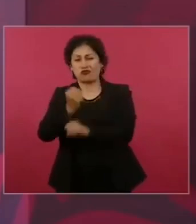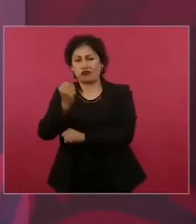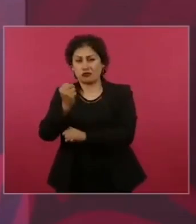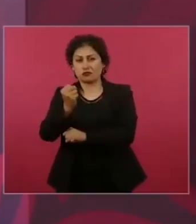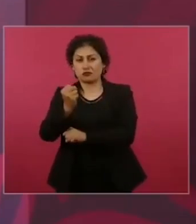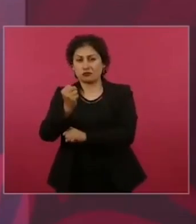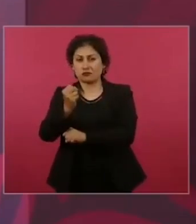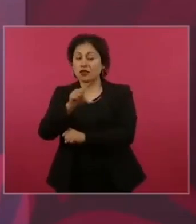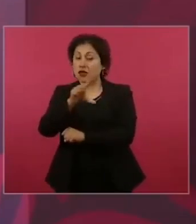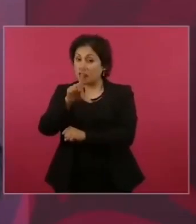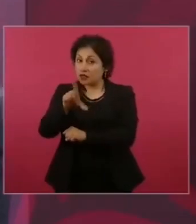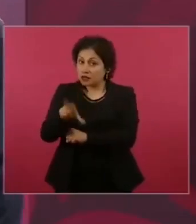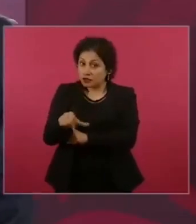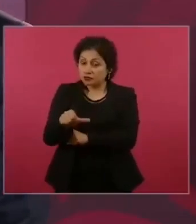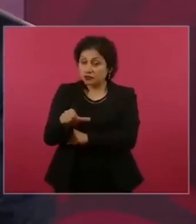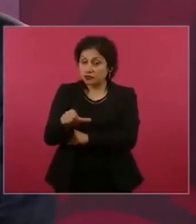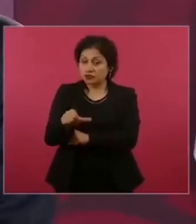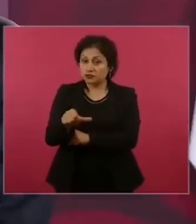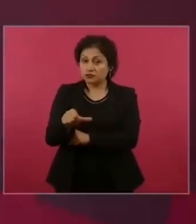de entonces